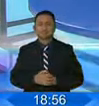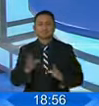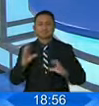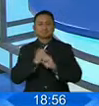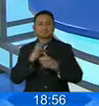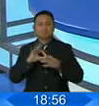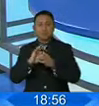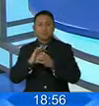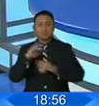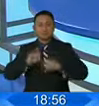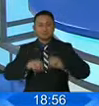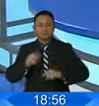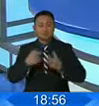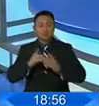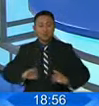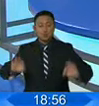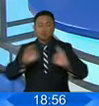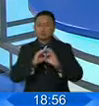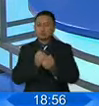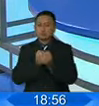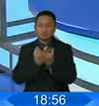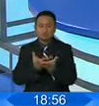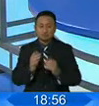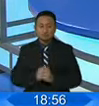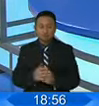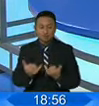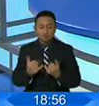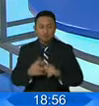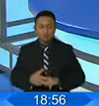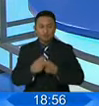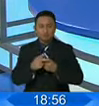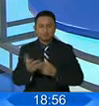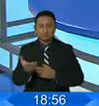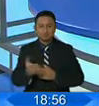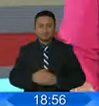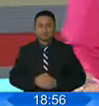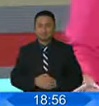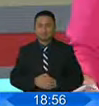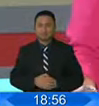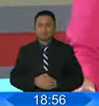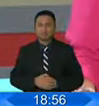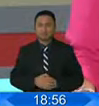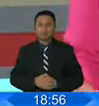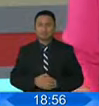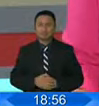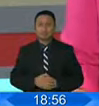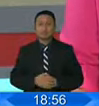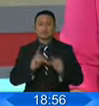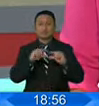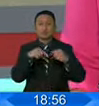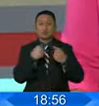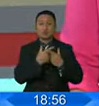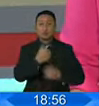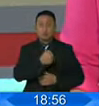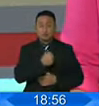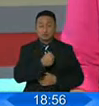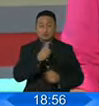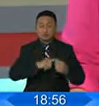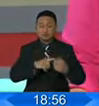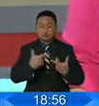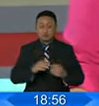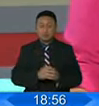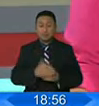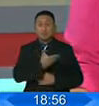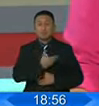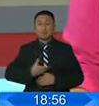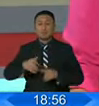Fernanda. Amigos televidentes, importante información que les presentamos de inmediato. Aquí iniciamos. Según gremios de periodistas en Quito, el acercamiento del